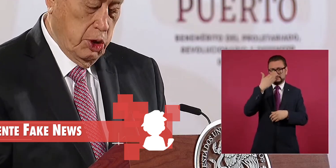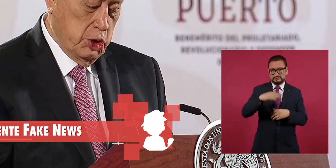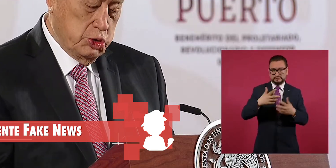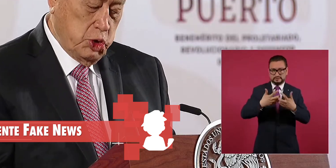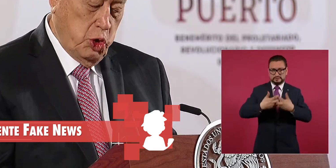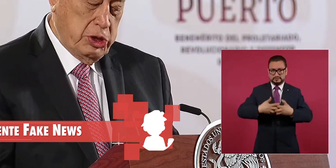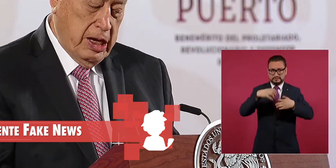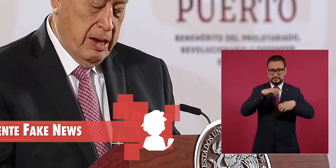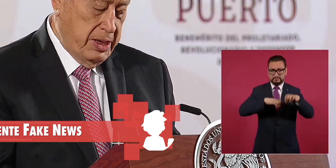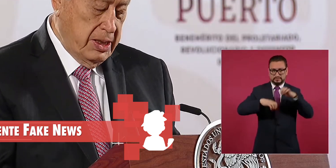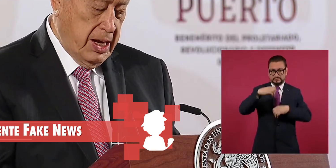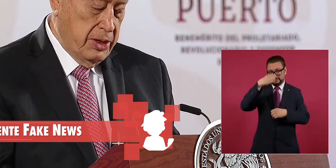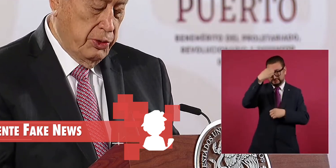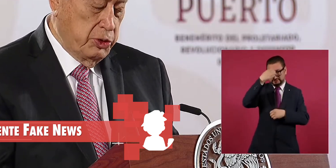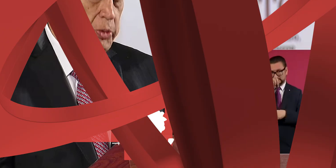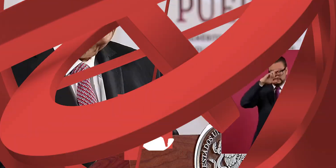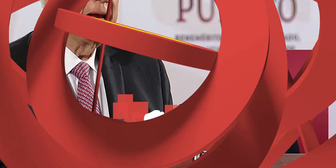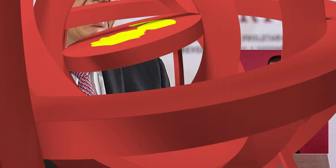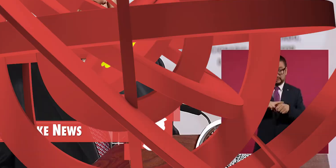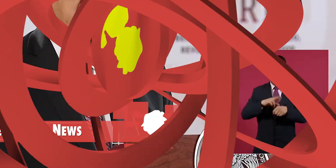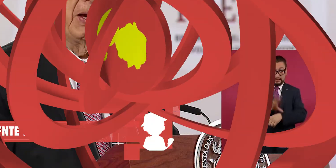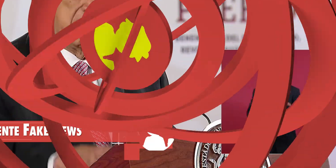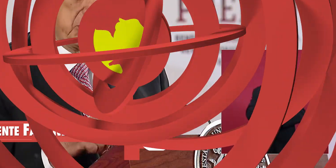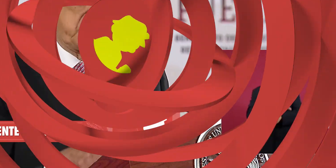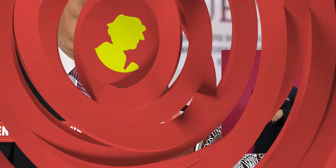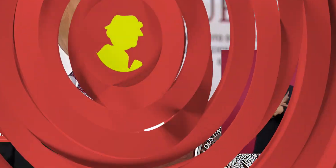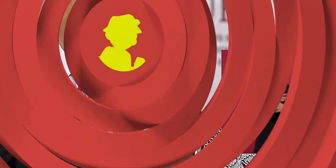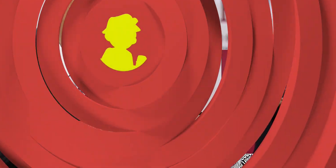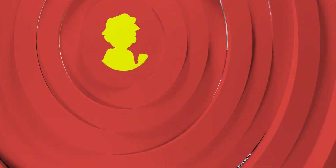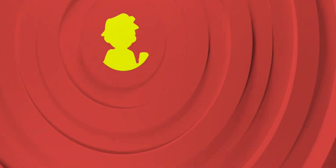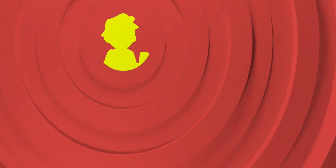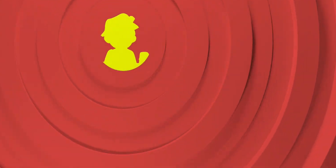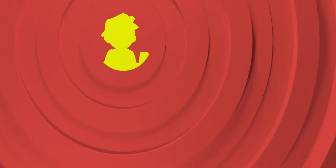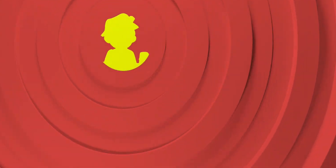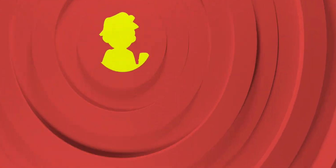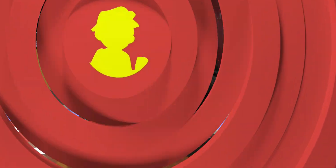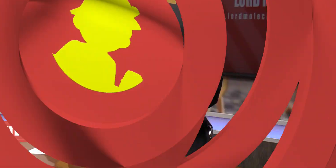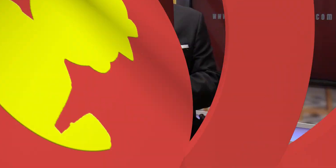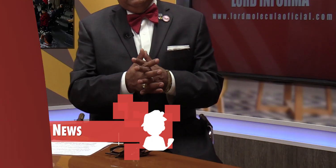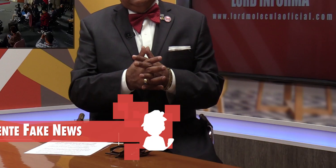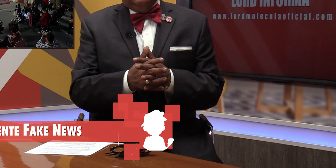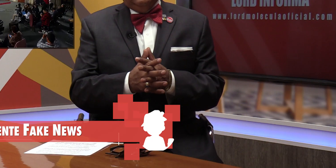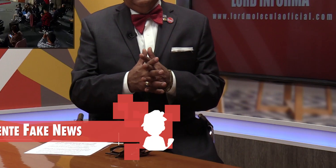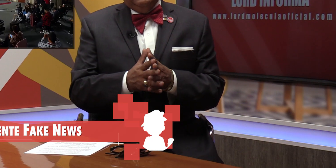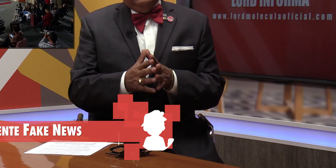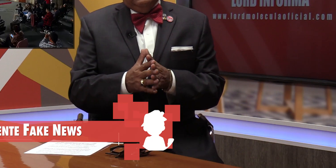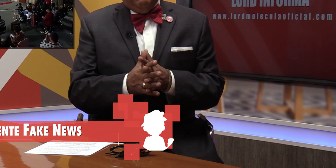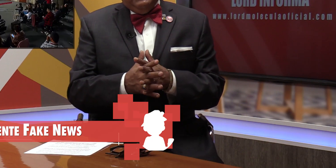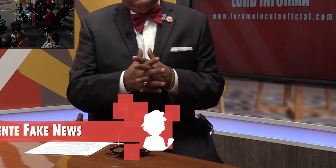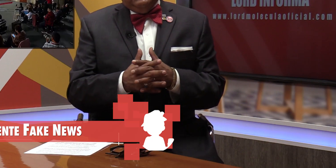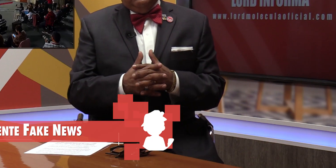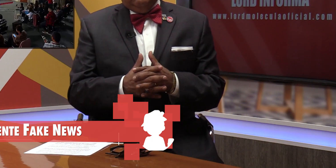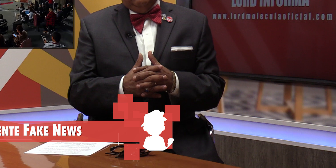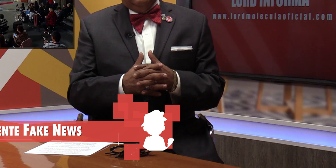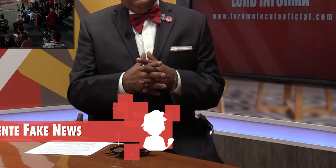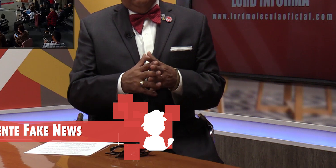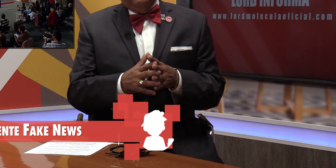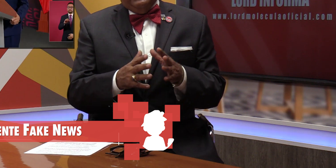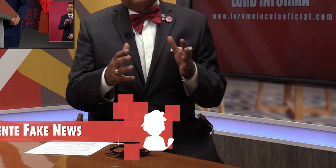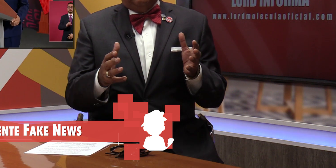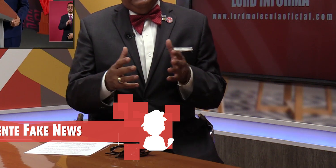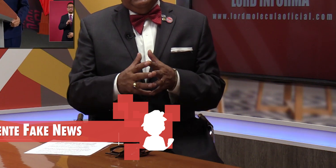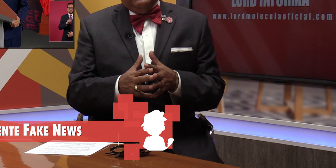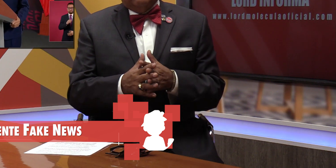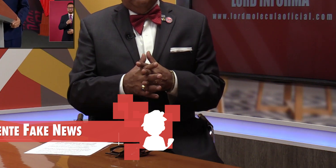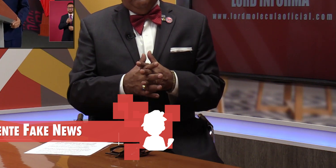basura a la CFE, que nosotros la conocemos. Por eso el presidente de México da